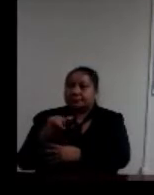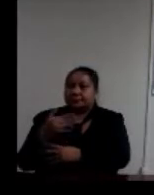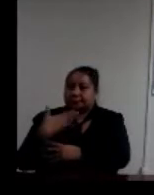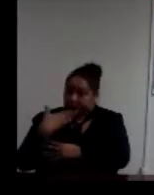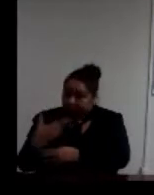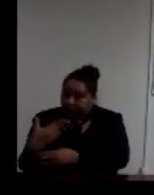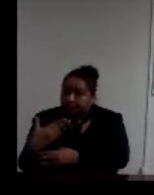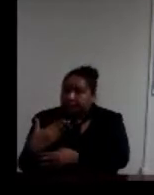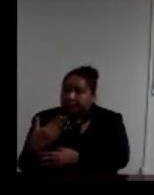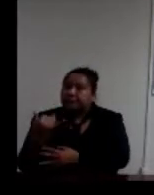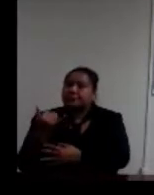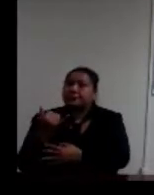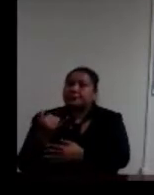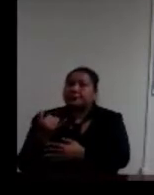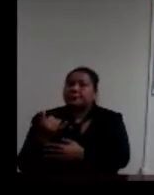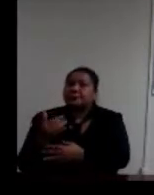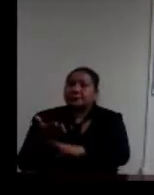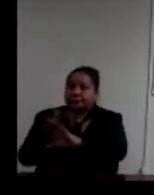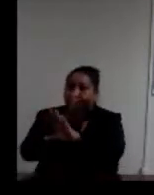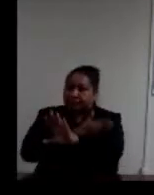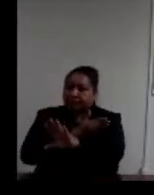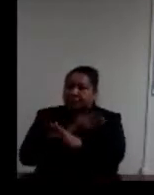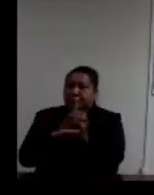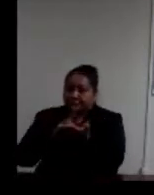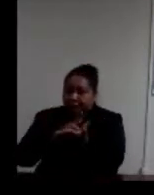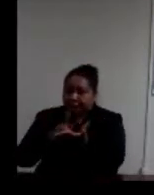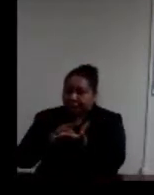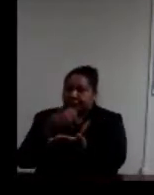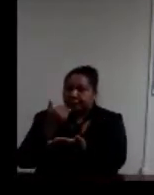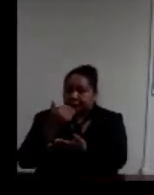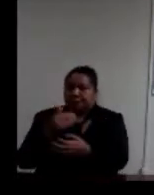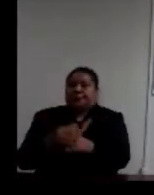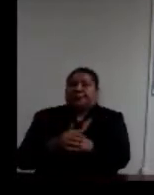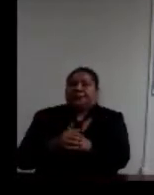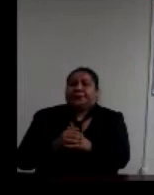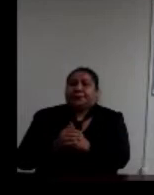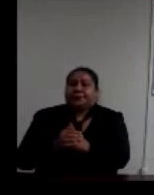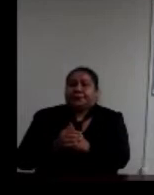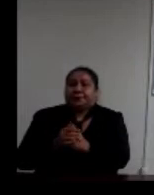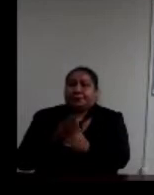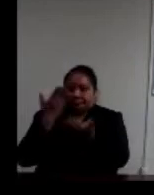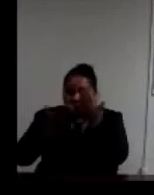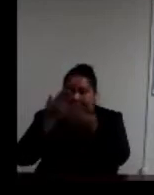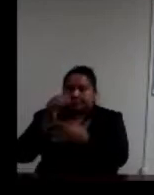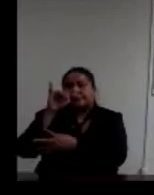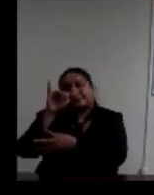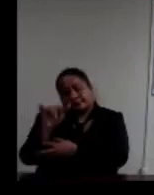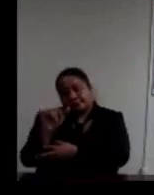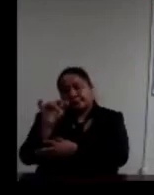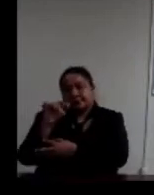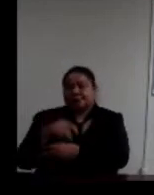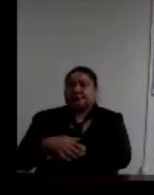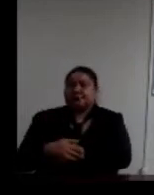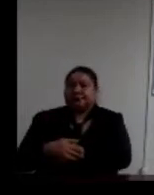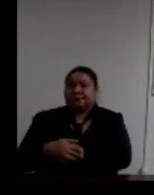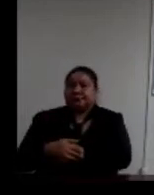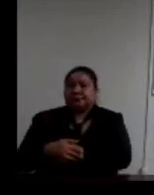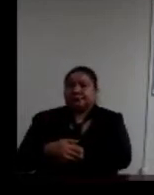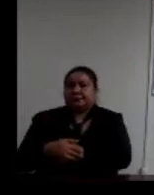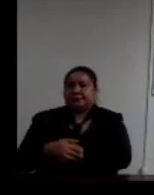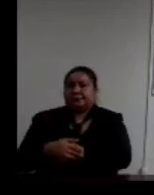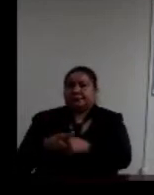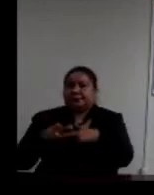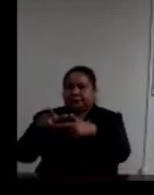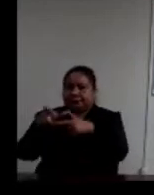para evitar, prevenir el consumo de drogas. Entonces, aquí tenemos el estudio, que básicamente es una revista reciente. Se